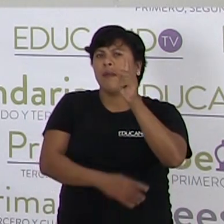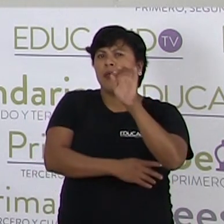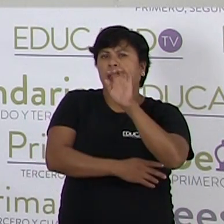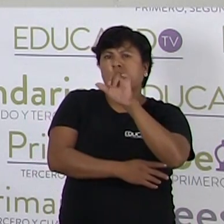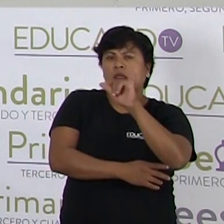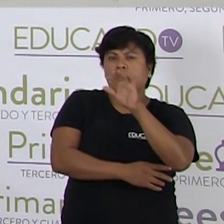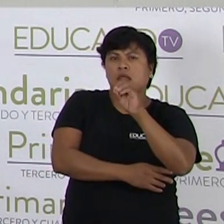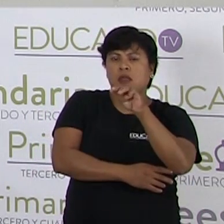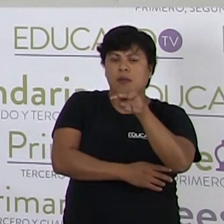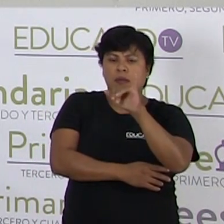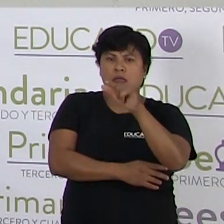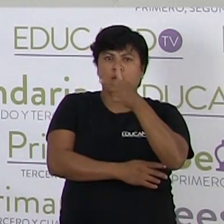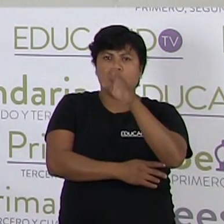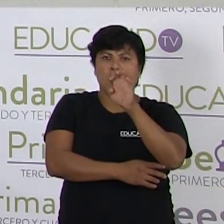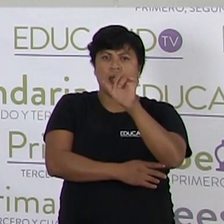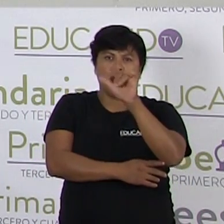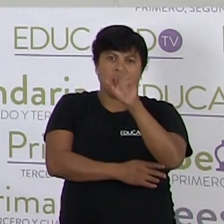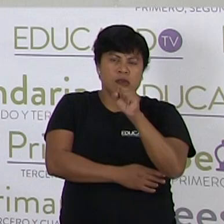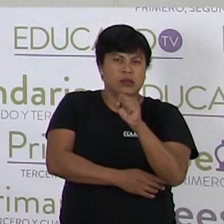apellido Migueles?